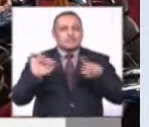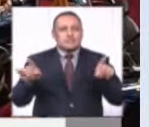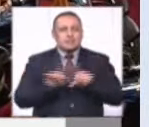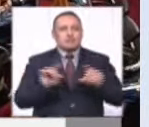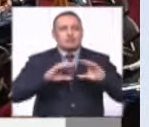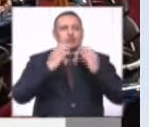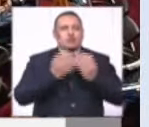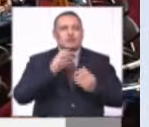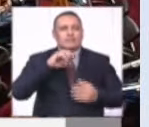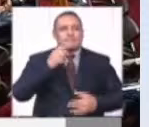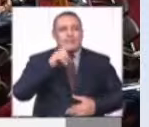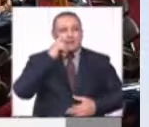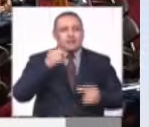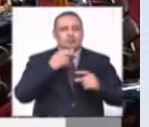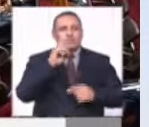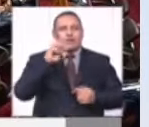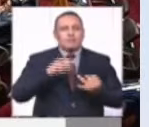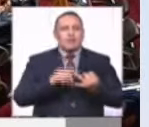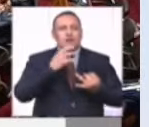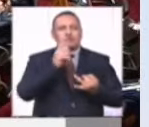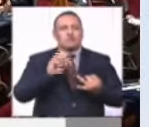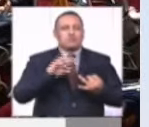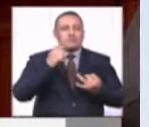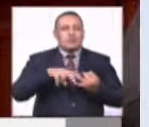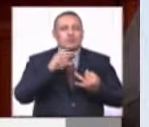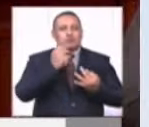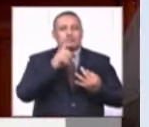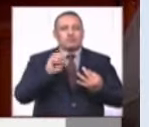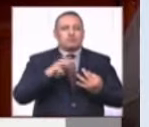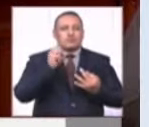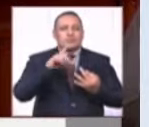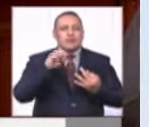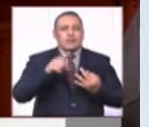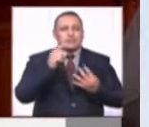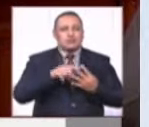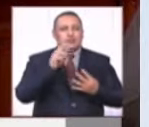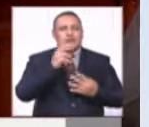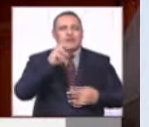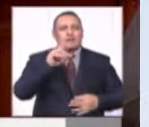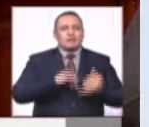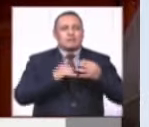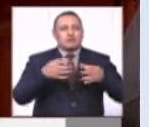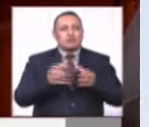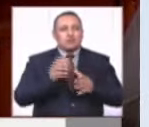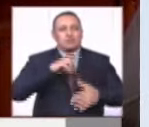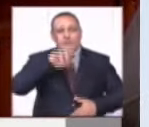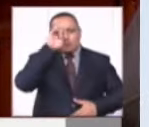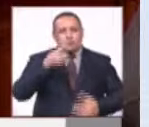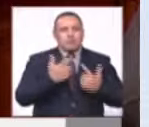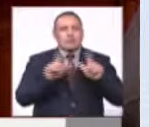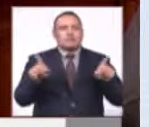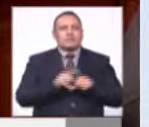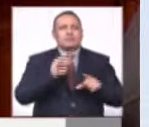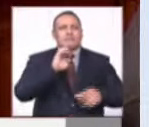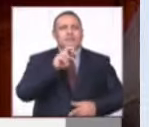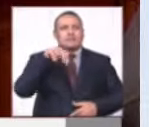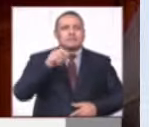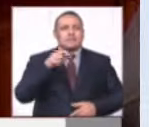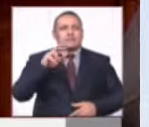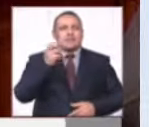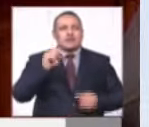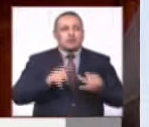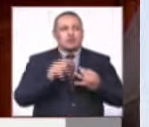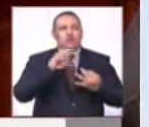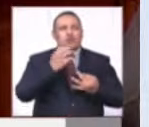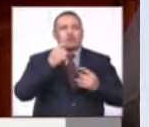de los congresistas Palacio Huamán, Cruz Mamani, Portalatino Ábalos, Quispe Mamani y Rivas Chacara del Grupo Parlamentario Perú Libre, Bazán Narro, Bermejo